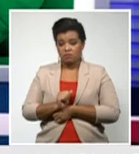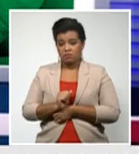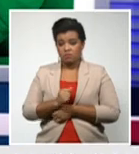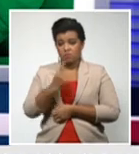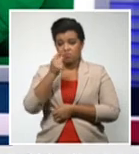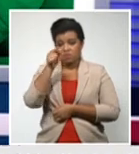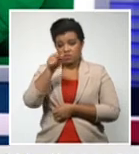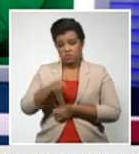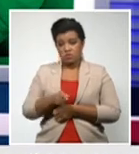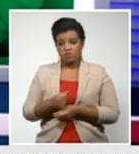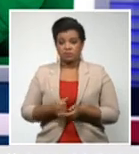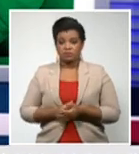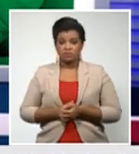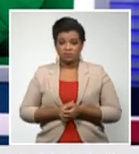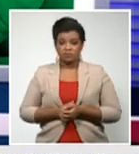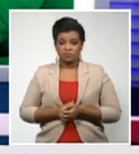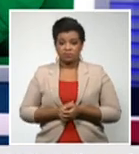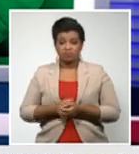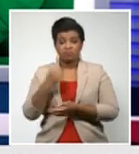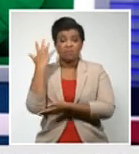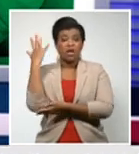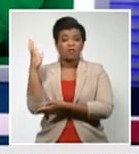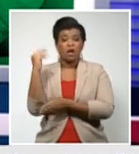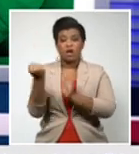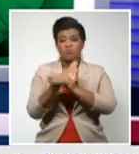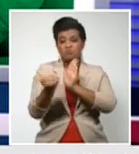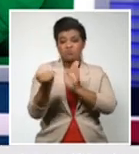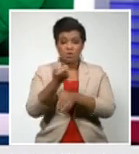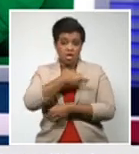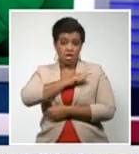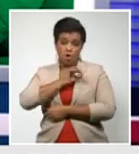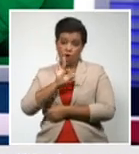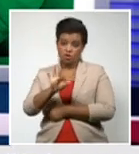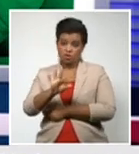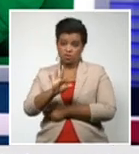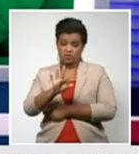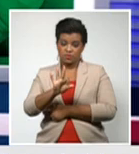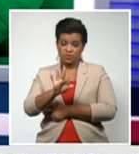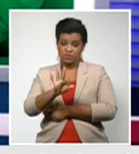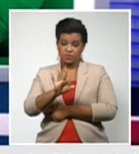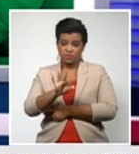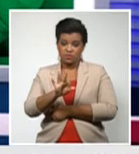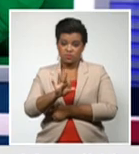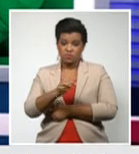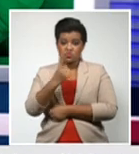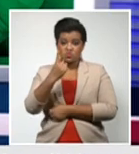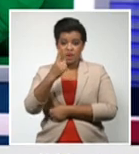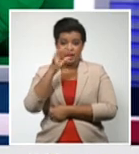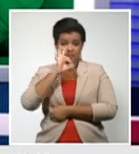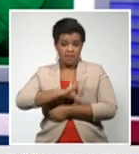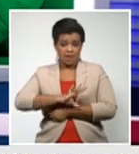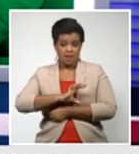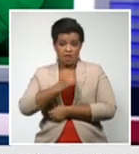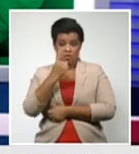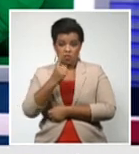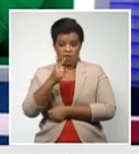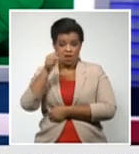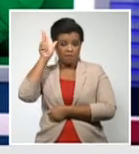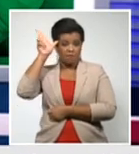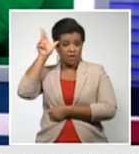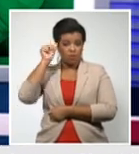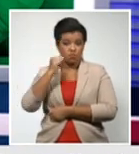diagnostica. Extranjeros confirmados ayer 8, una chilena y una peruana y